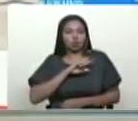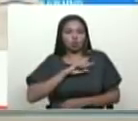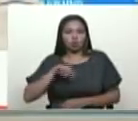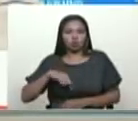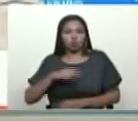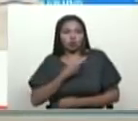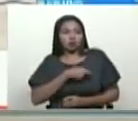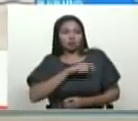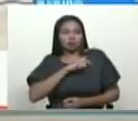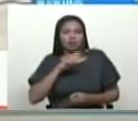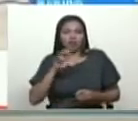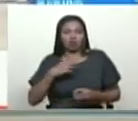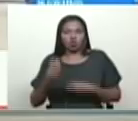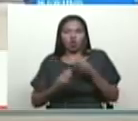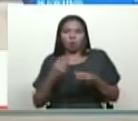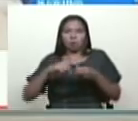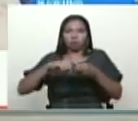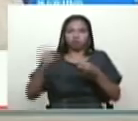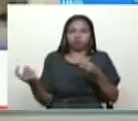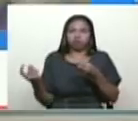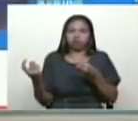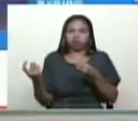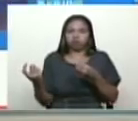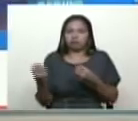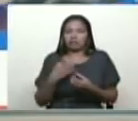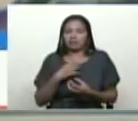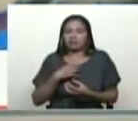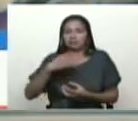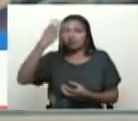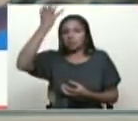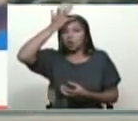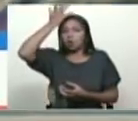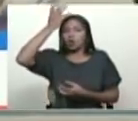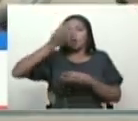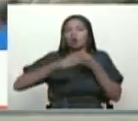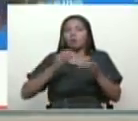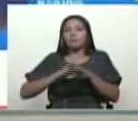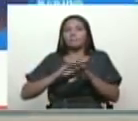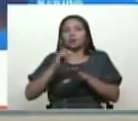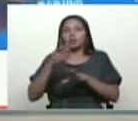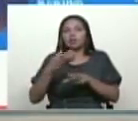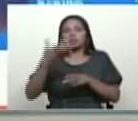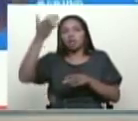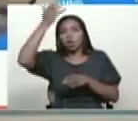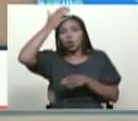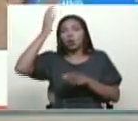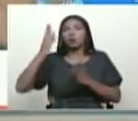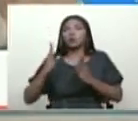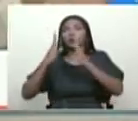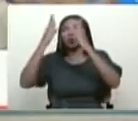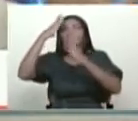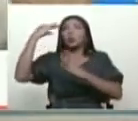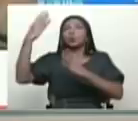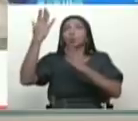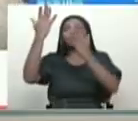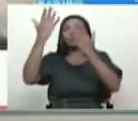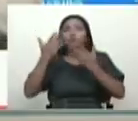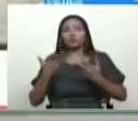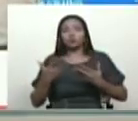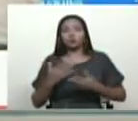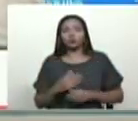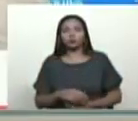decían. No nos podemos desprender de la corona, porque la corona viene de Dios, la ideología del tiempo, de la